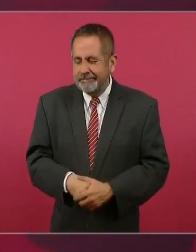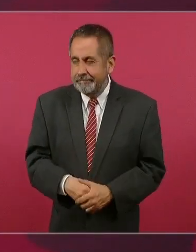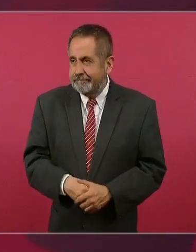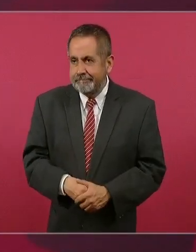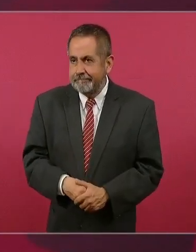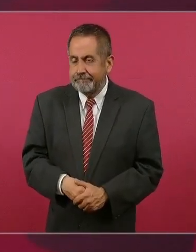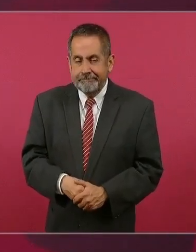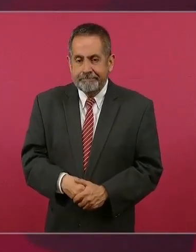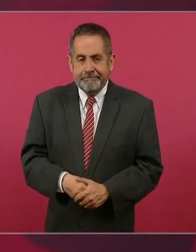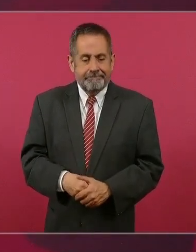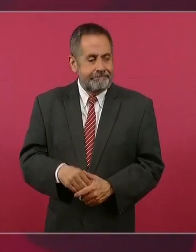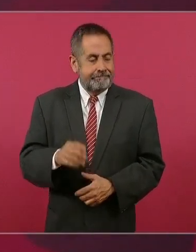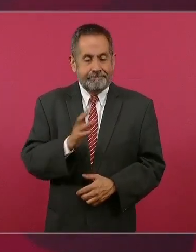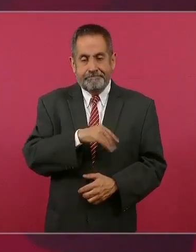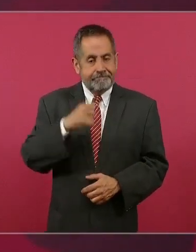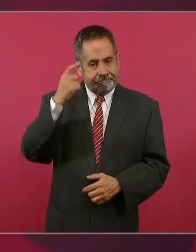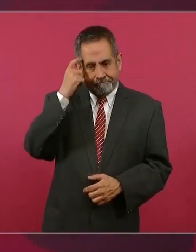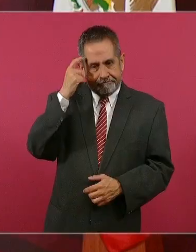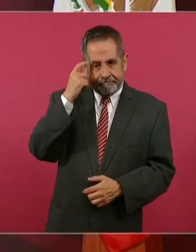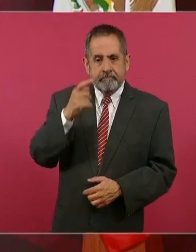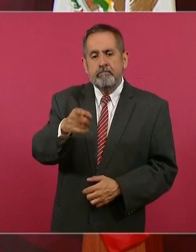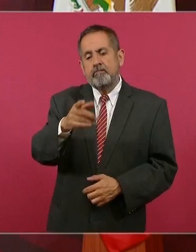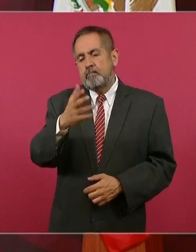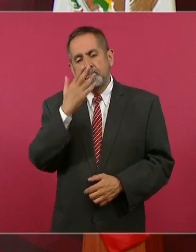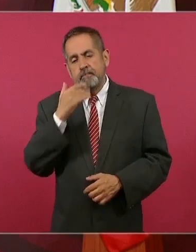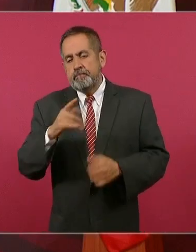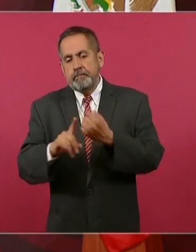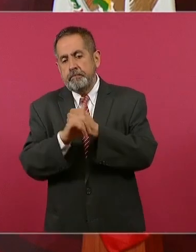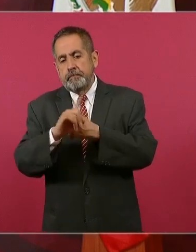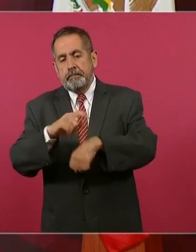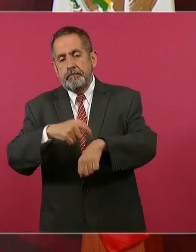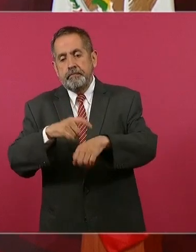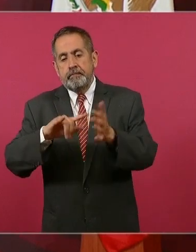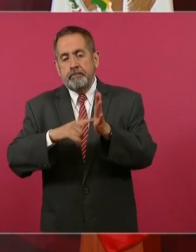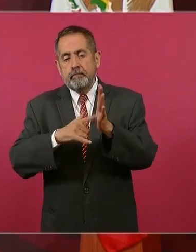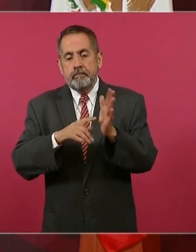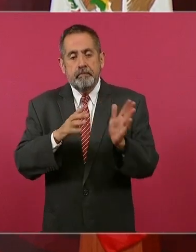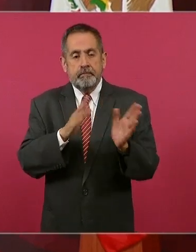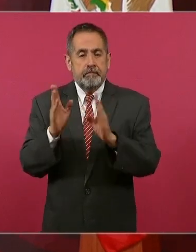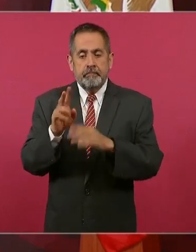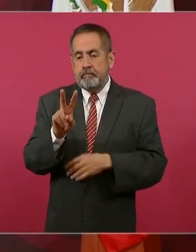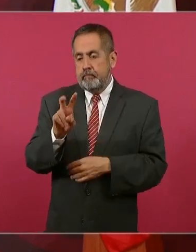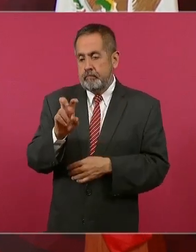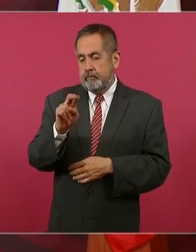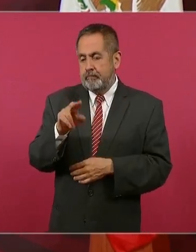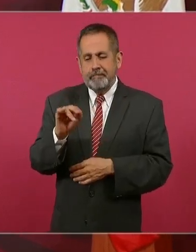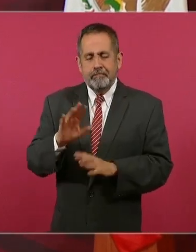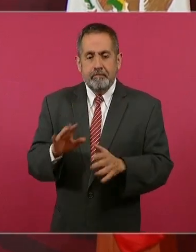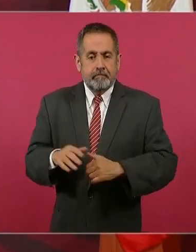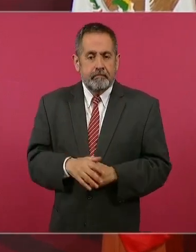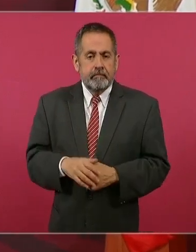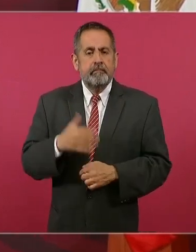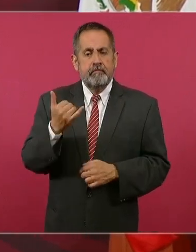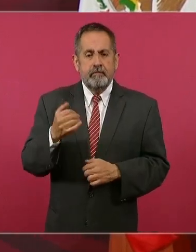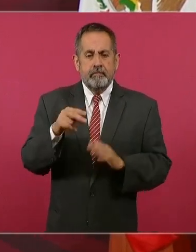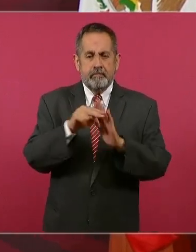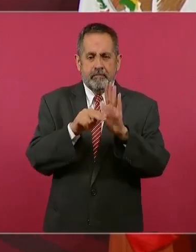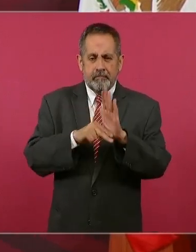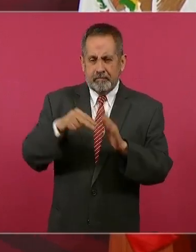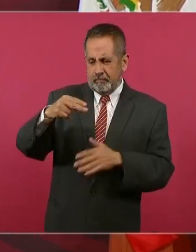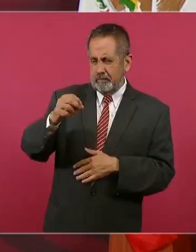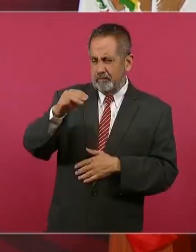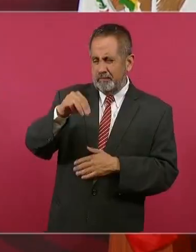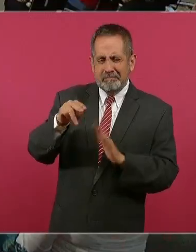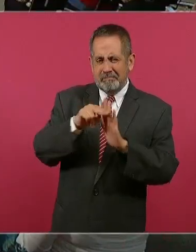no ha habido problema con lo del horario de verano, y acerca de lo de las normas, pues